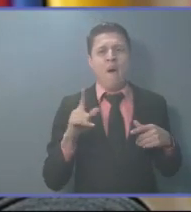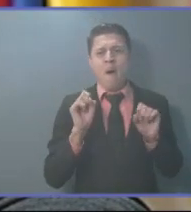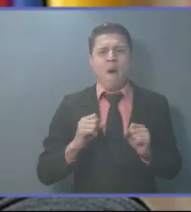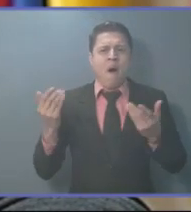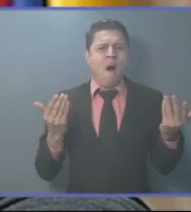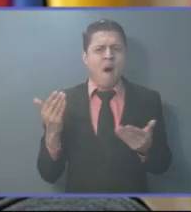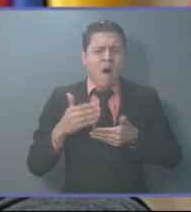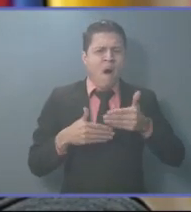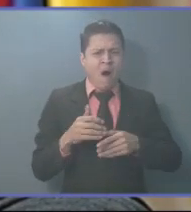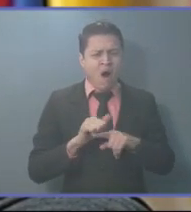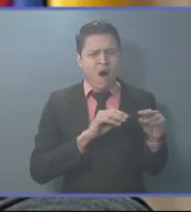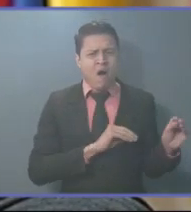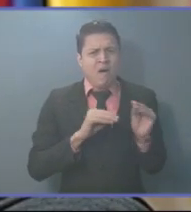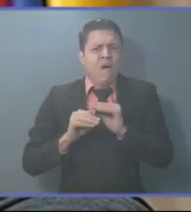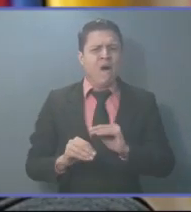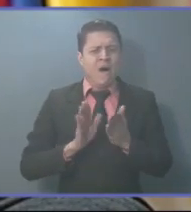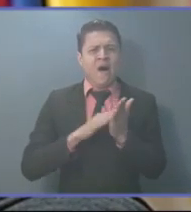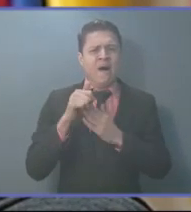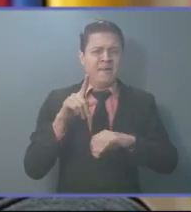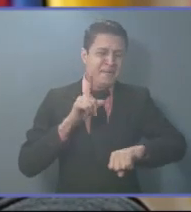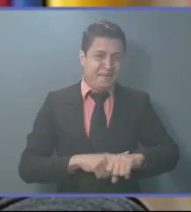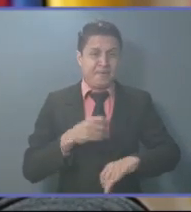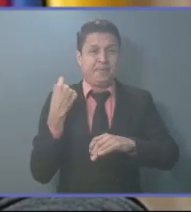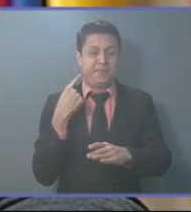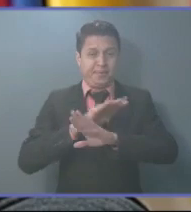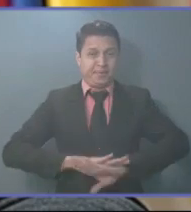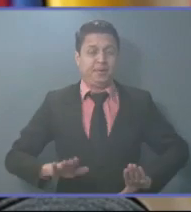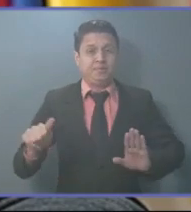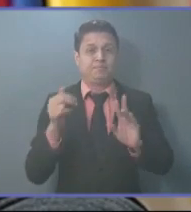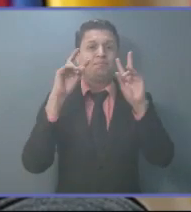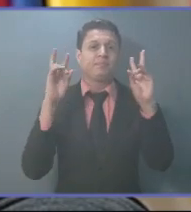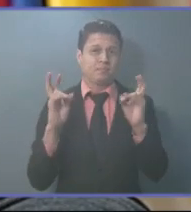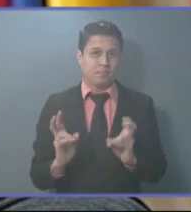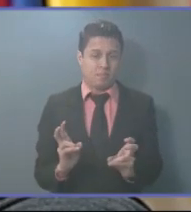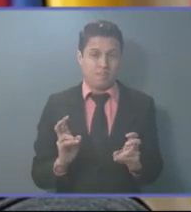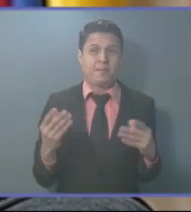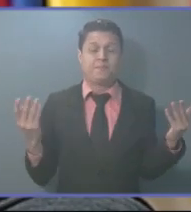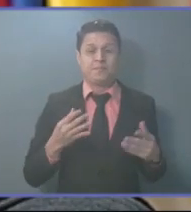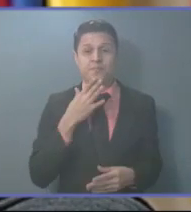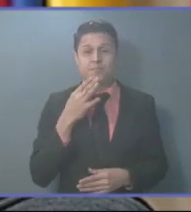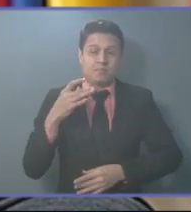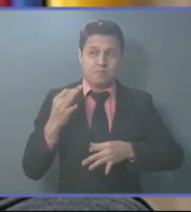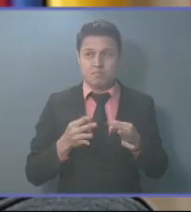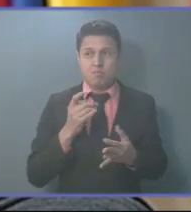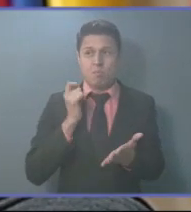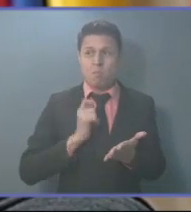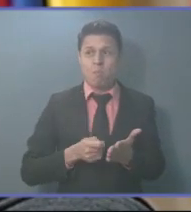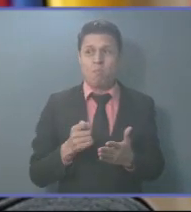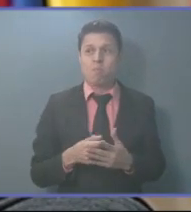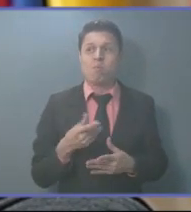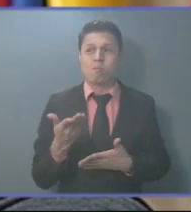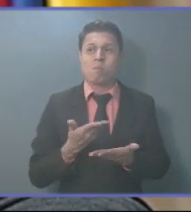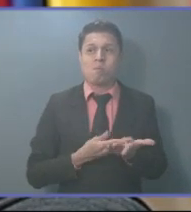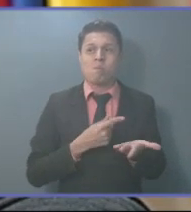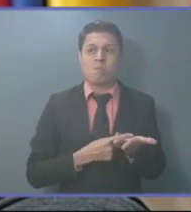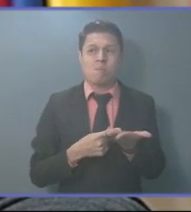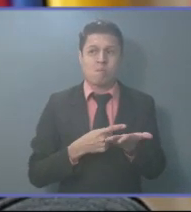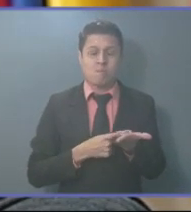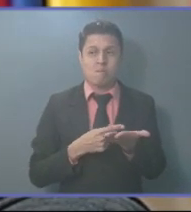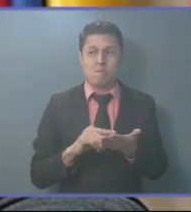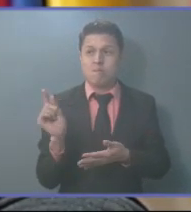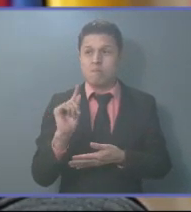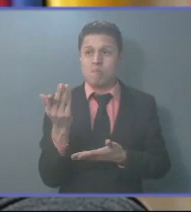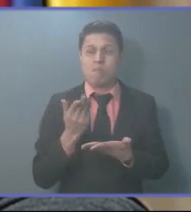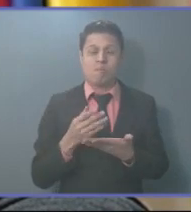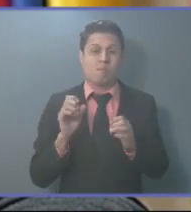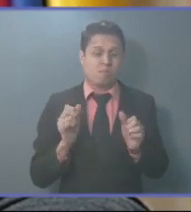ejercido en los plazos determinados en otras materias debiendo remitir la disposición que permita